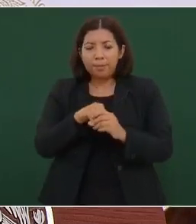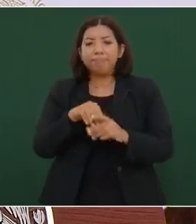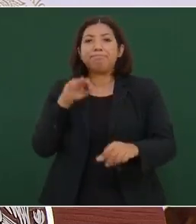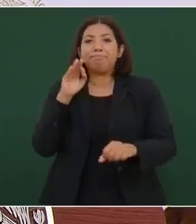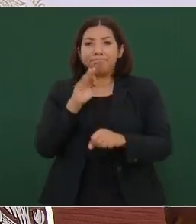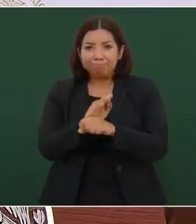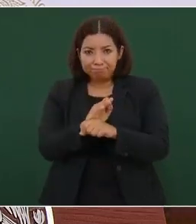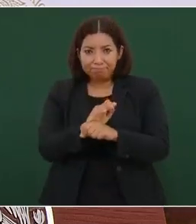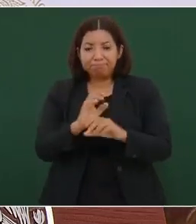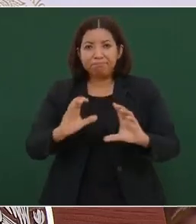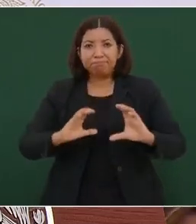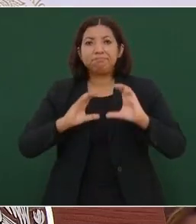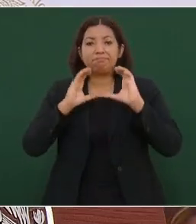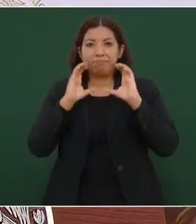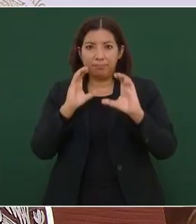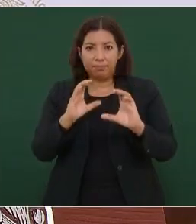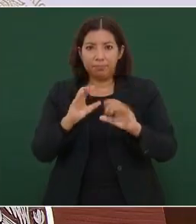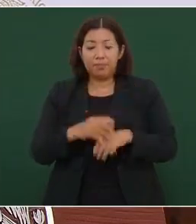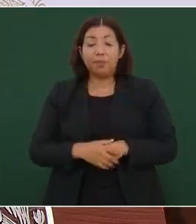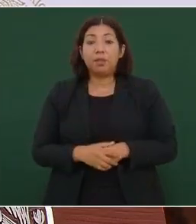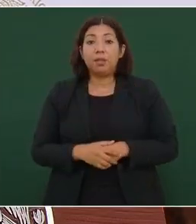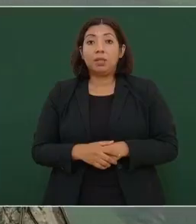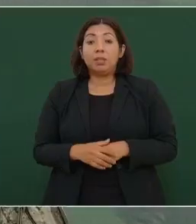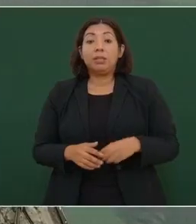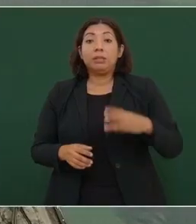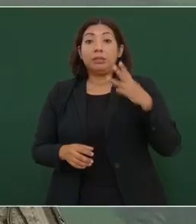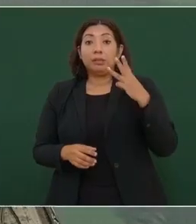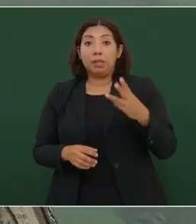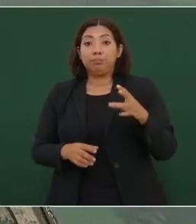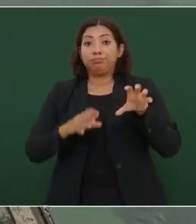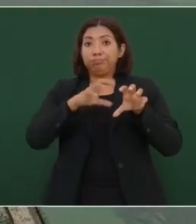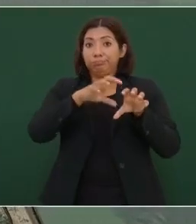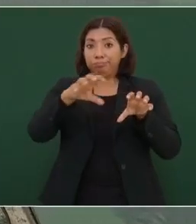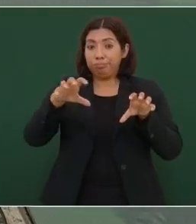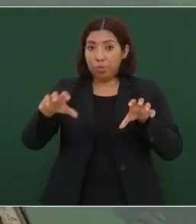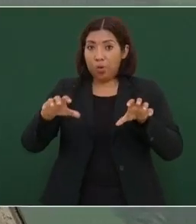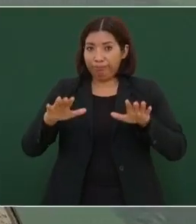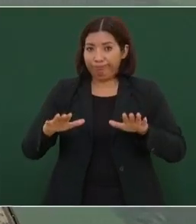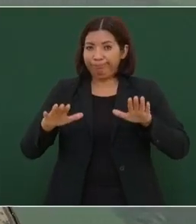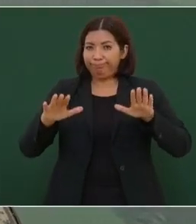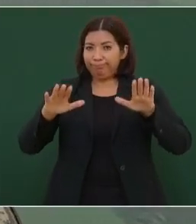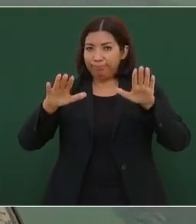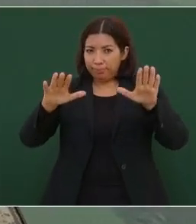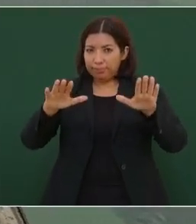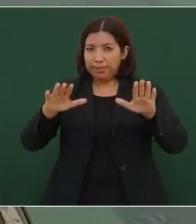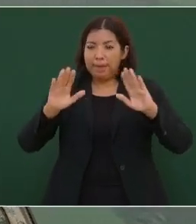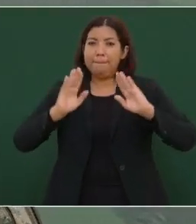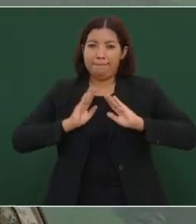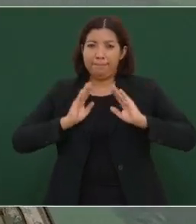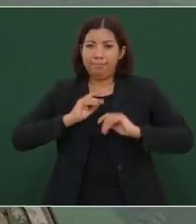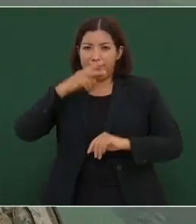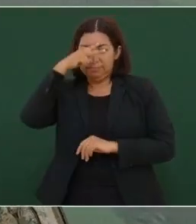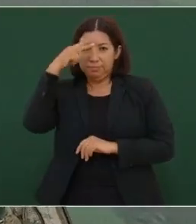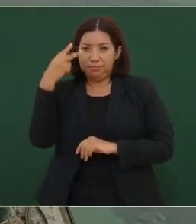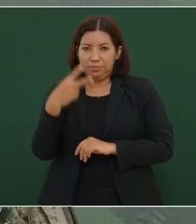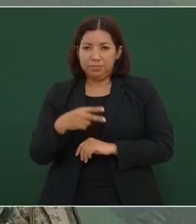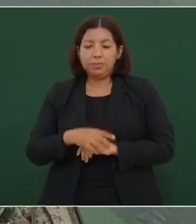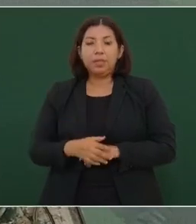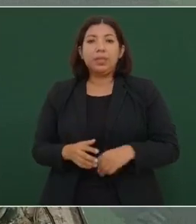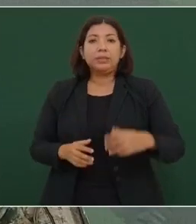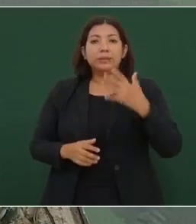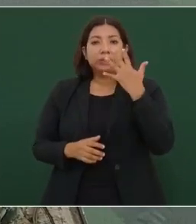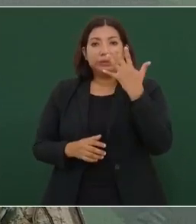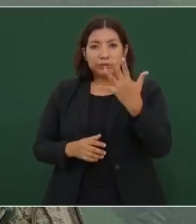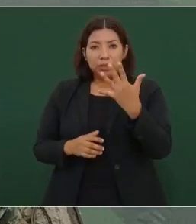tres nuevas bases aéreas de la Fuerza Aérea Mexicana. Se contarán con 5